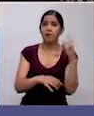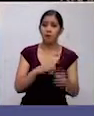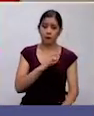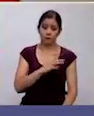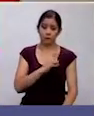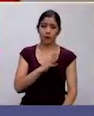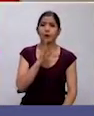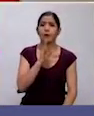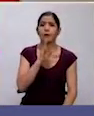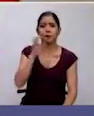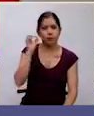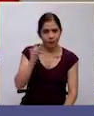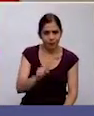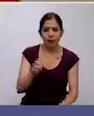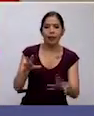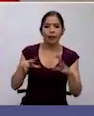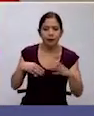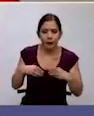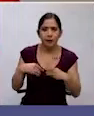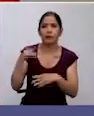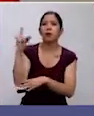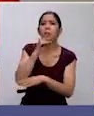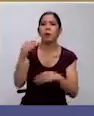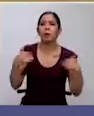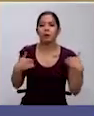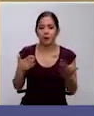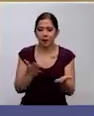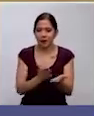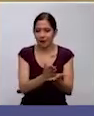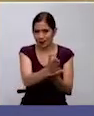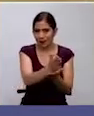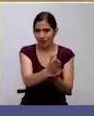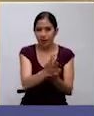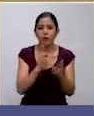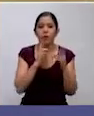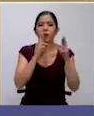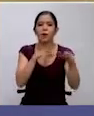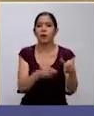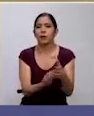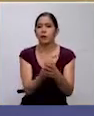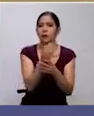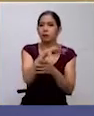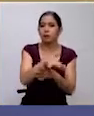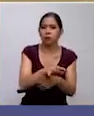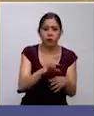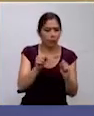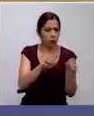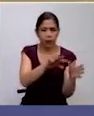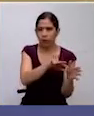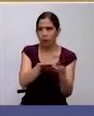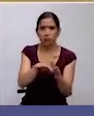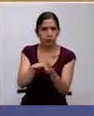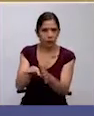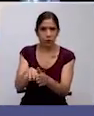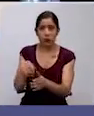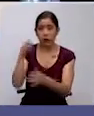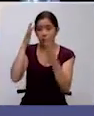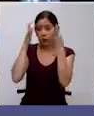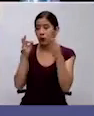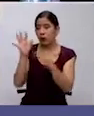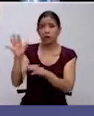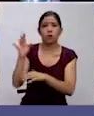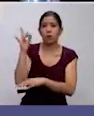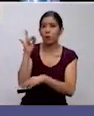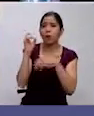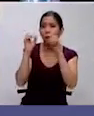obras hidráulicas y sistemas de drenaje de las aguas del Silala y a decidir sobre su conservación. Por espacio